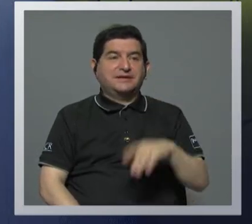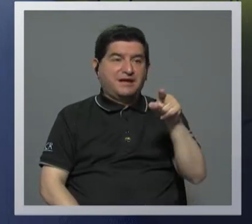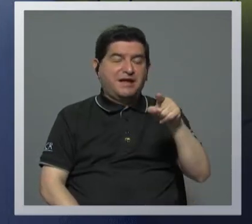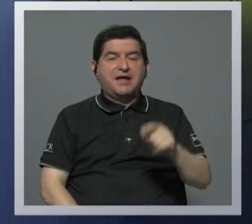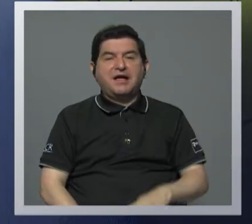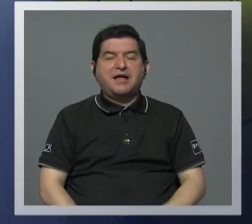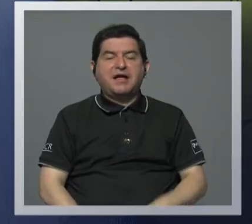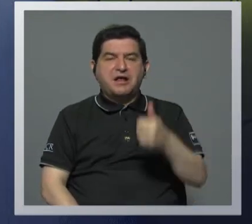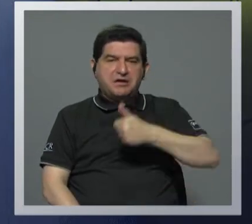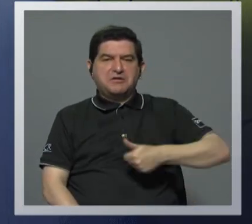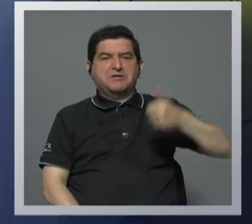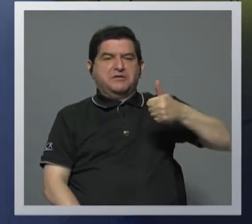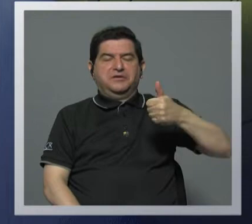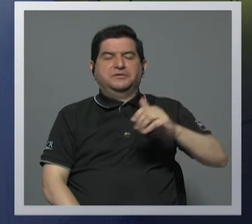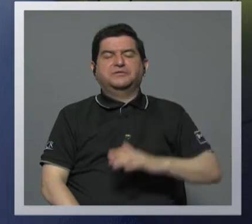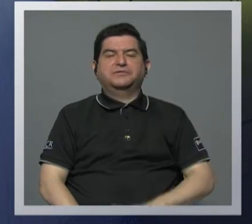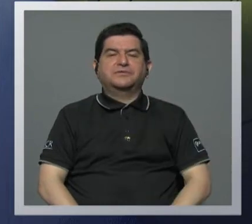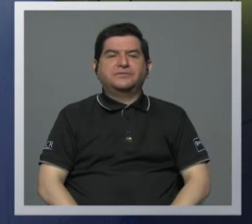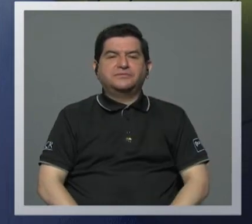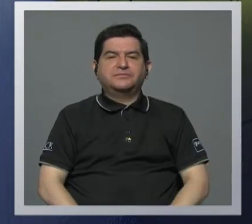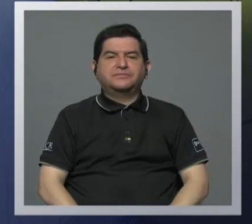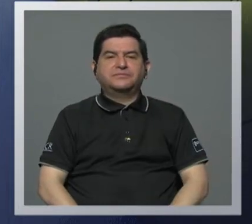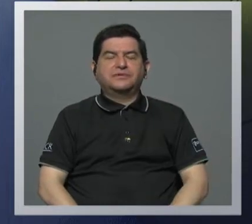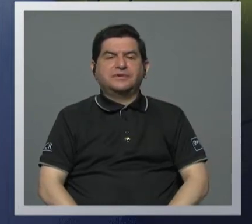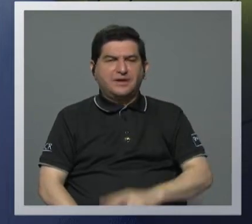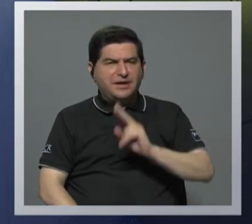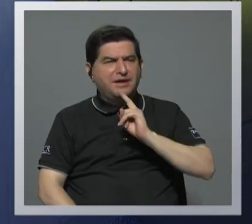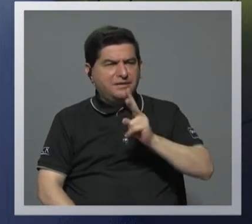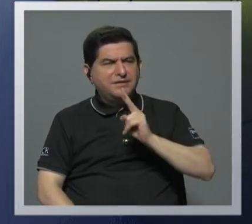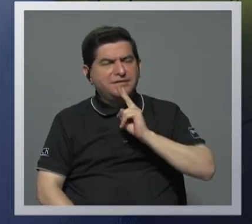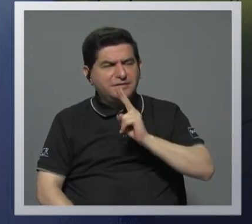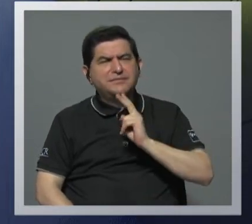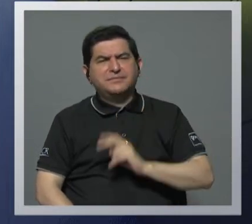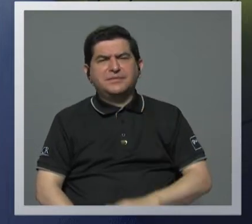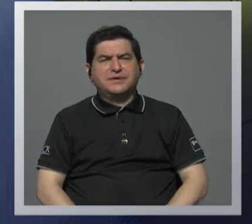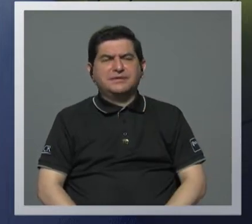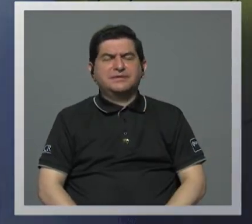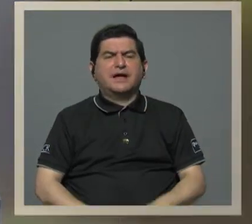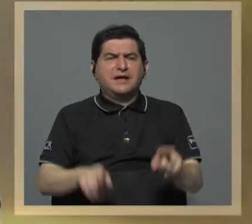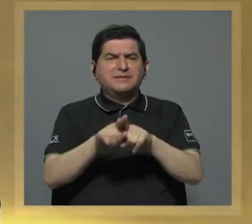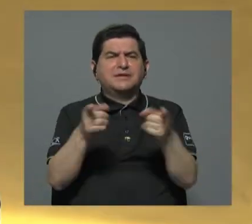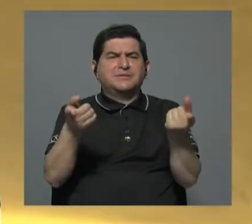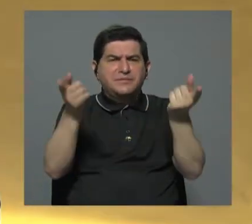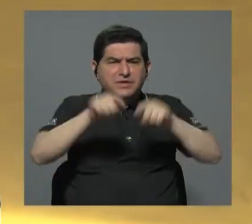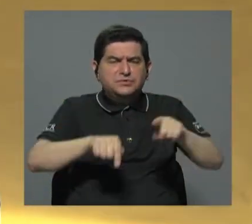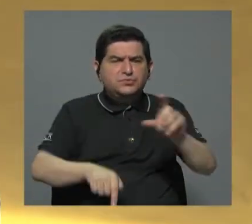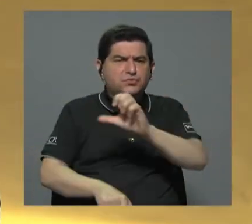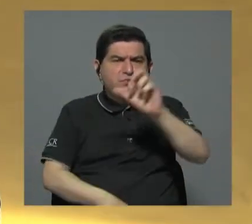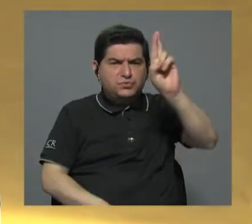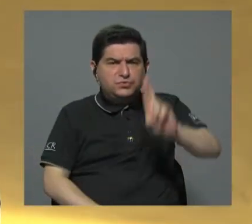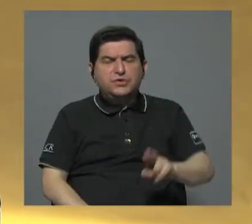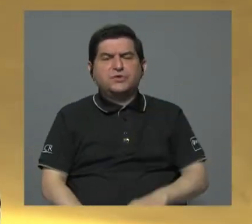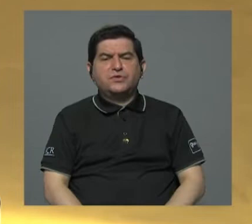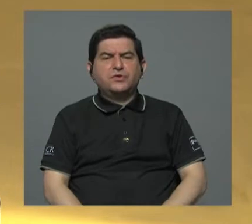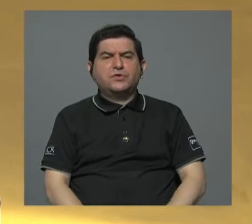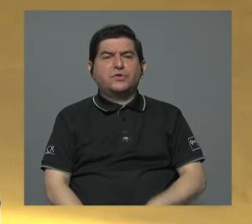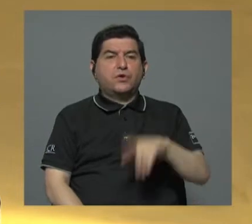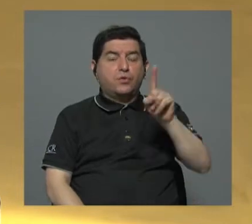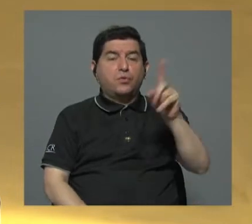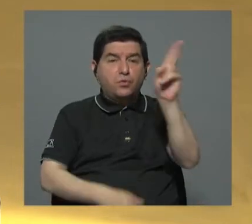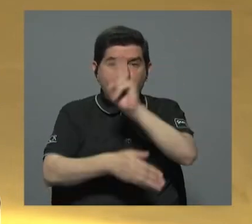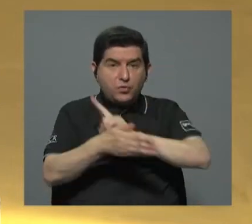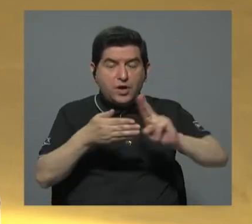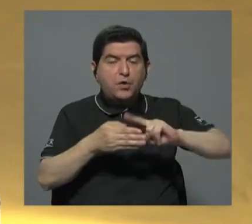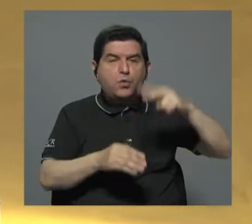tuvo la rectoría, porque hubo en realidad, y eso también ocurrió en Costa Rica, una Universidad